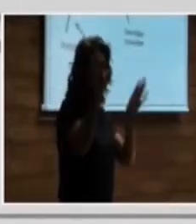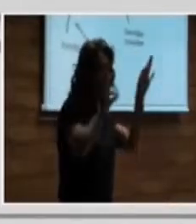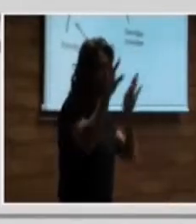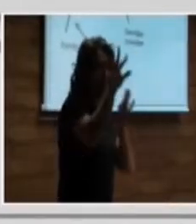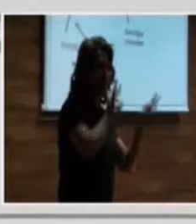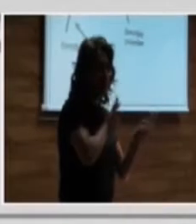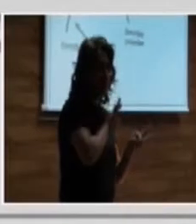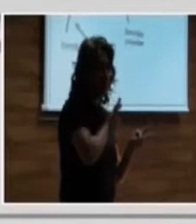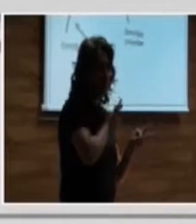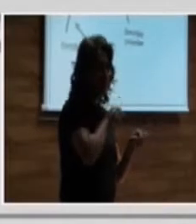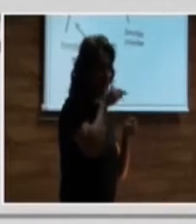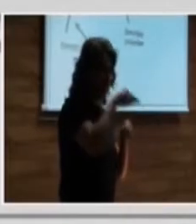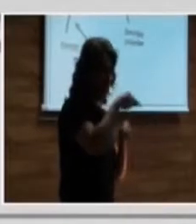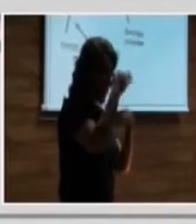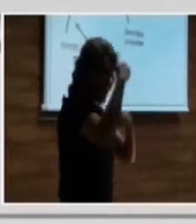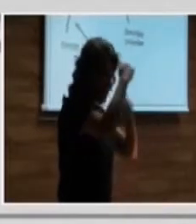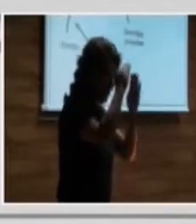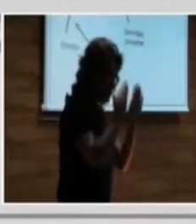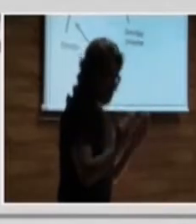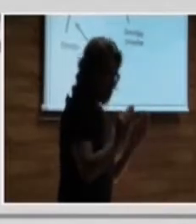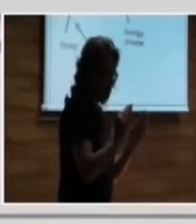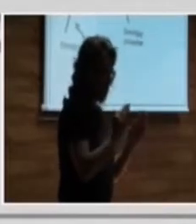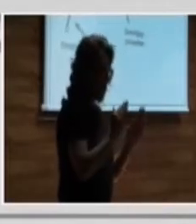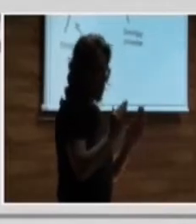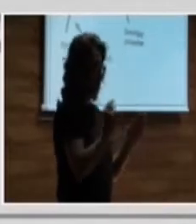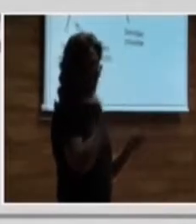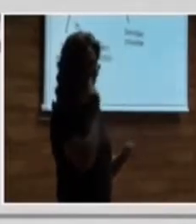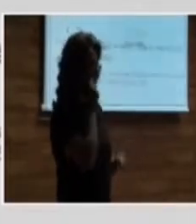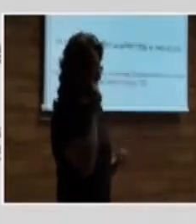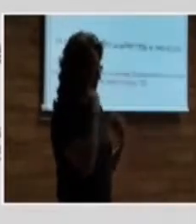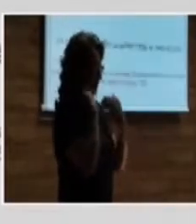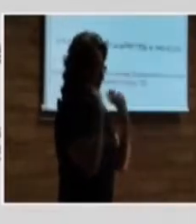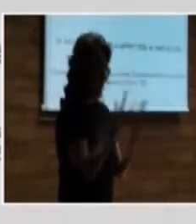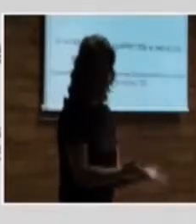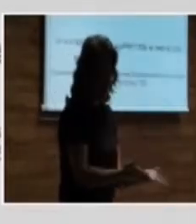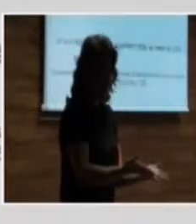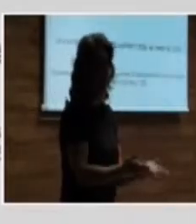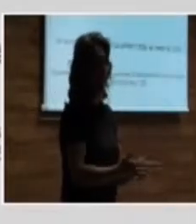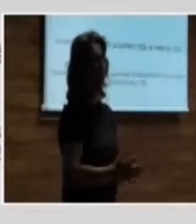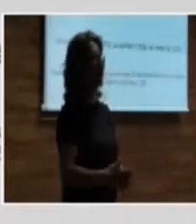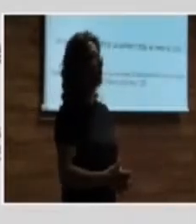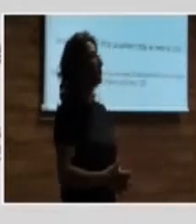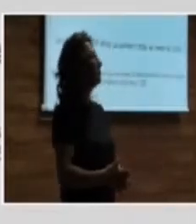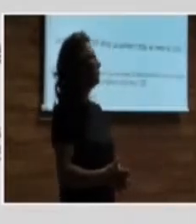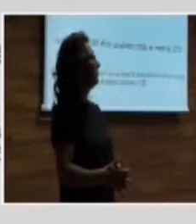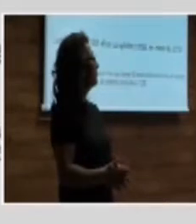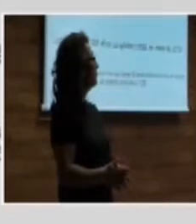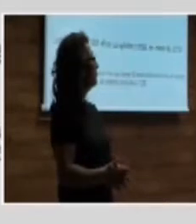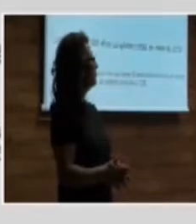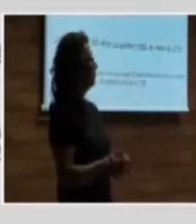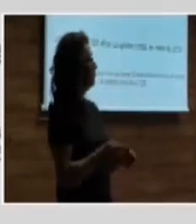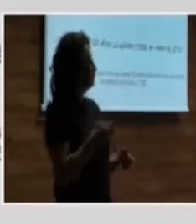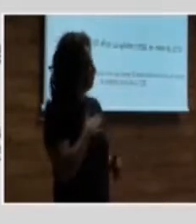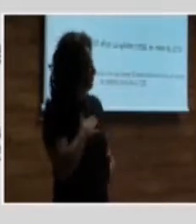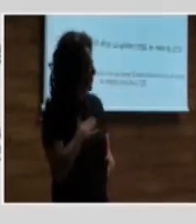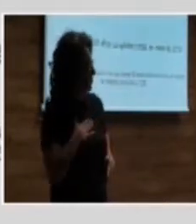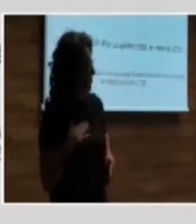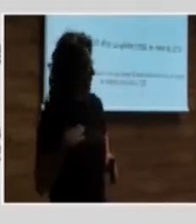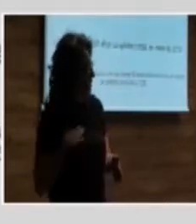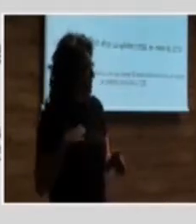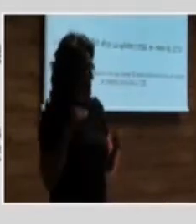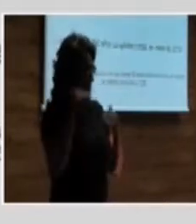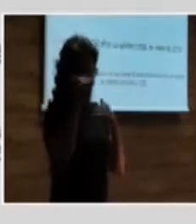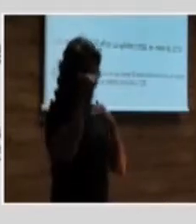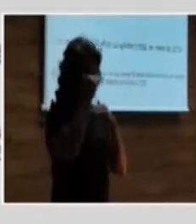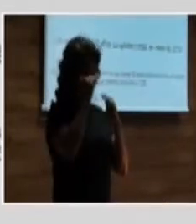con diagnósticos prodrómicos, diagnósticos tempranos. Fíjense, nosotros vamos ubicándonos en